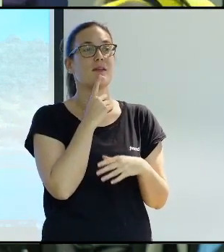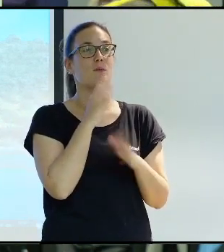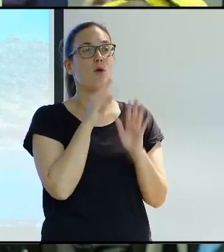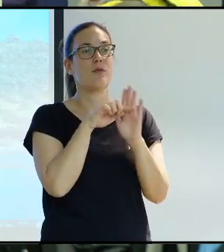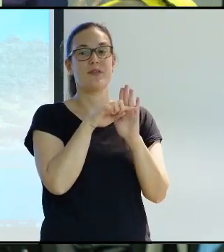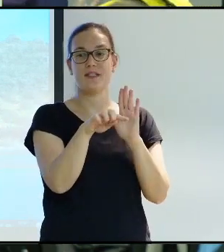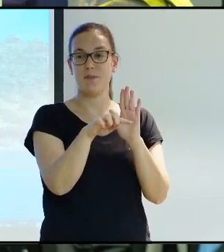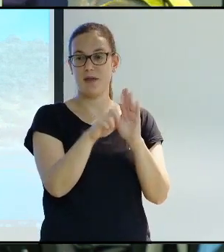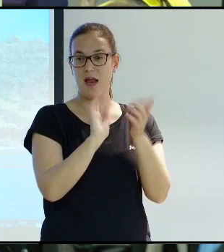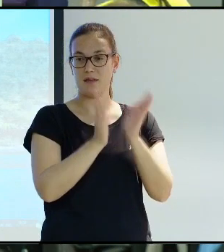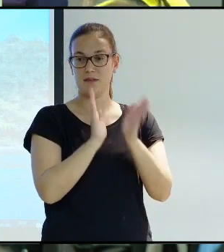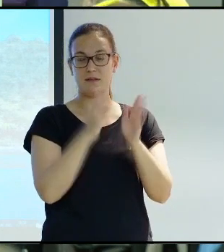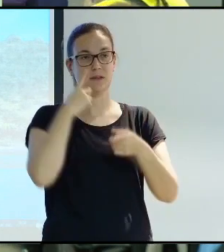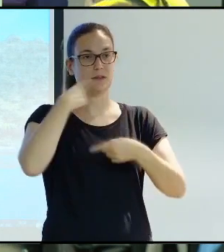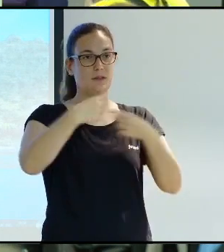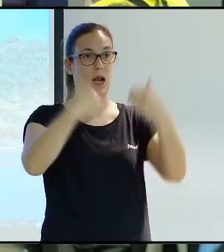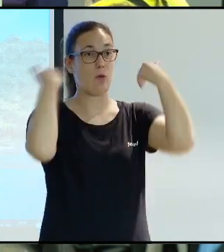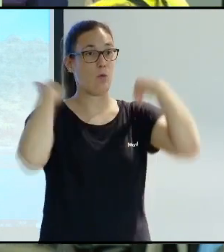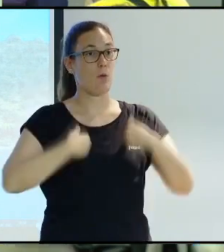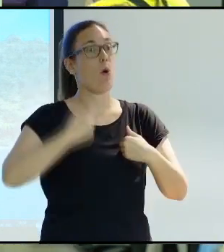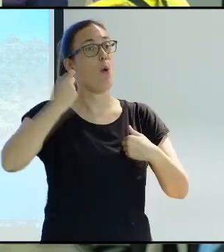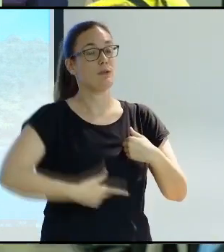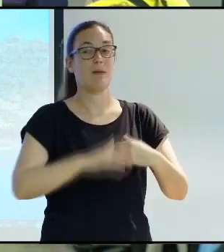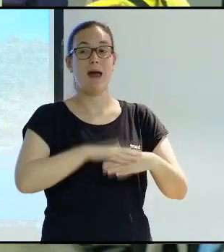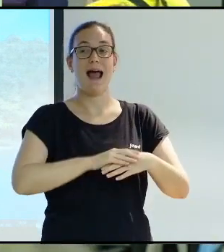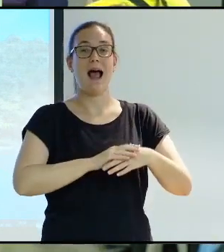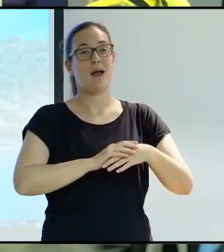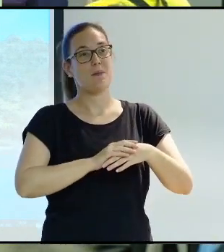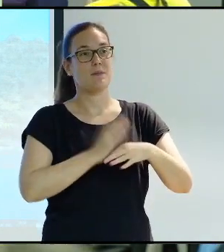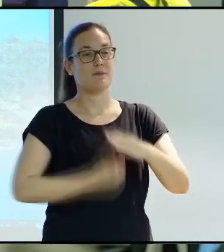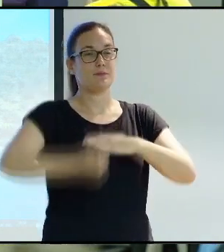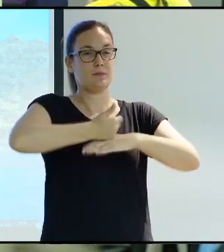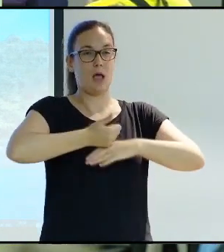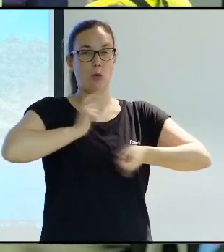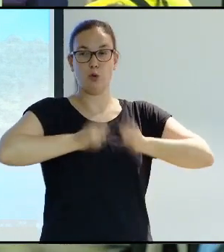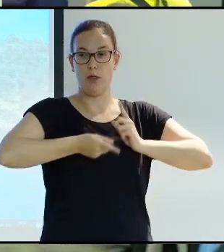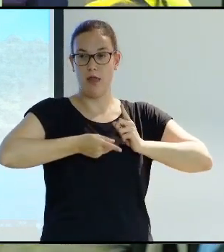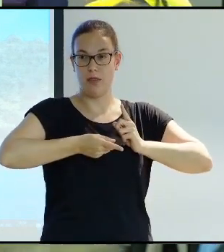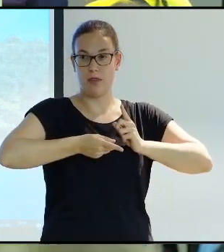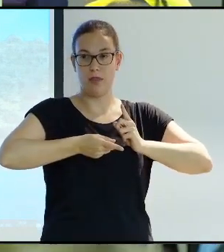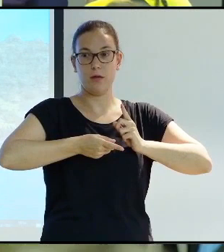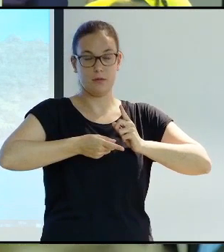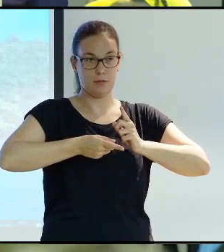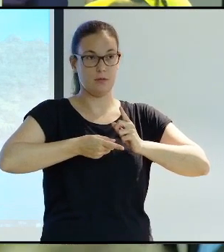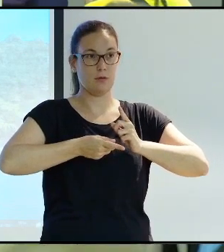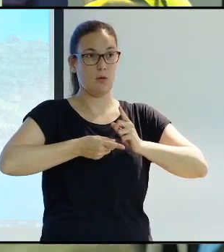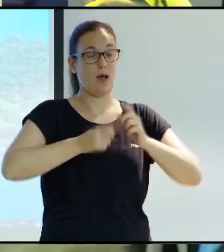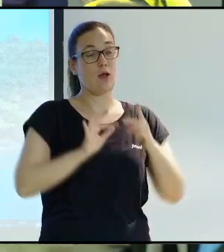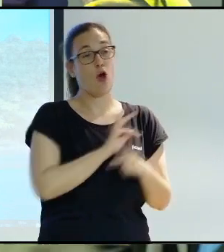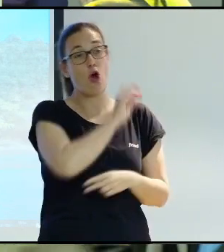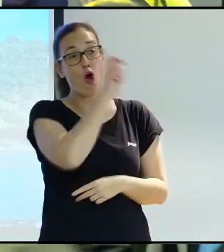muy útil a efectos de ejercer la autoridad. Y luego hay otra cuestión que lleva a otro